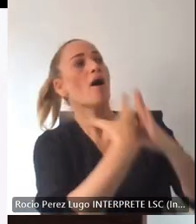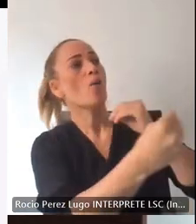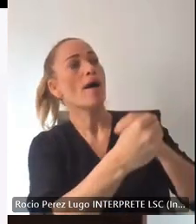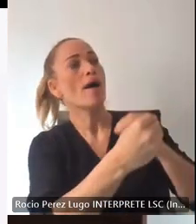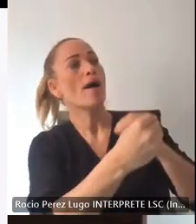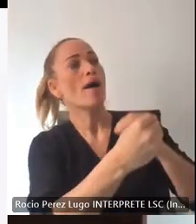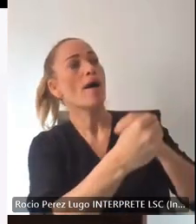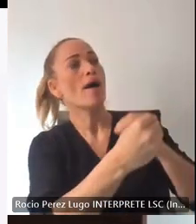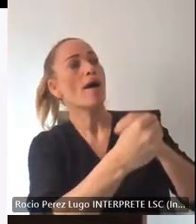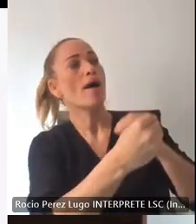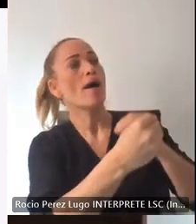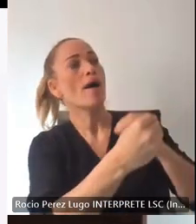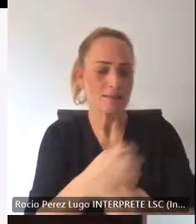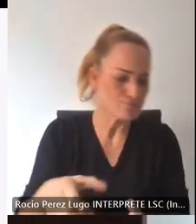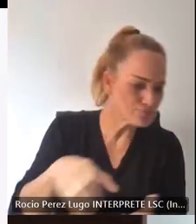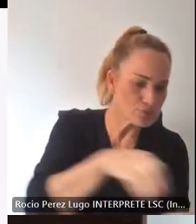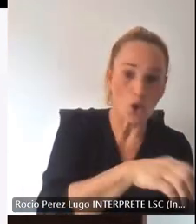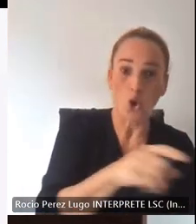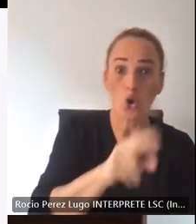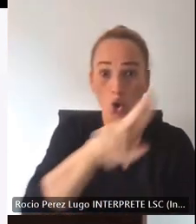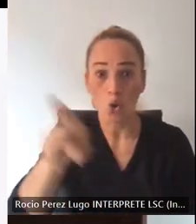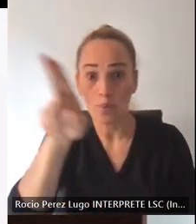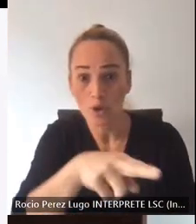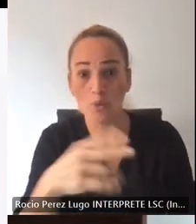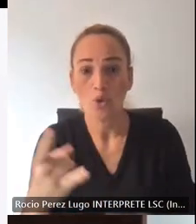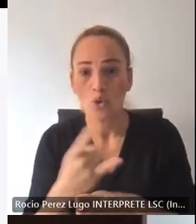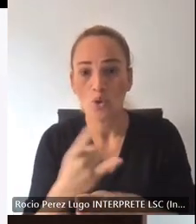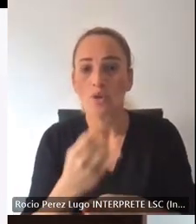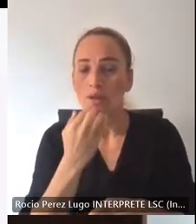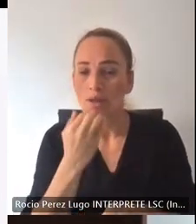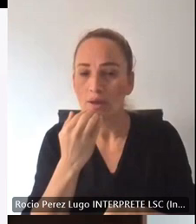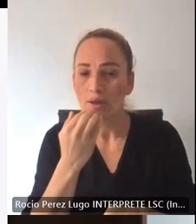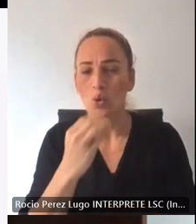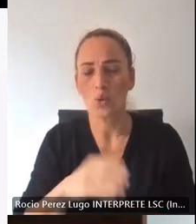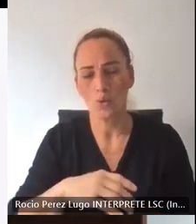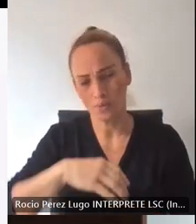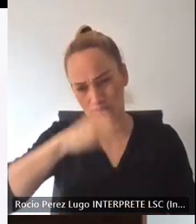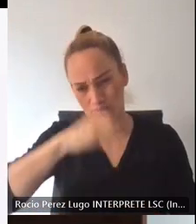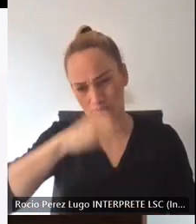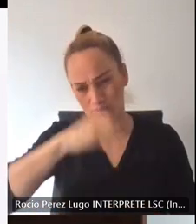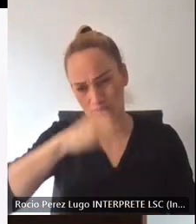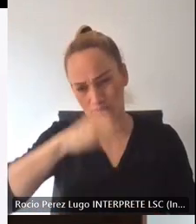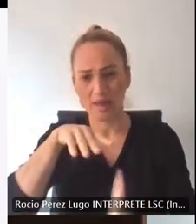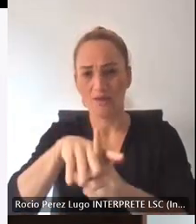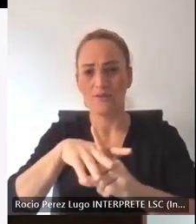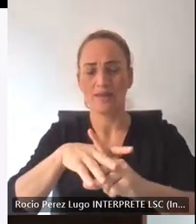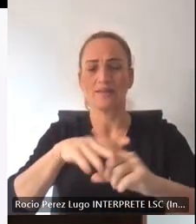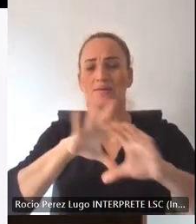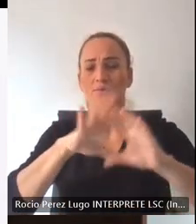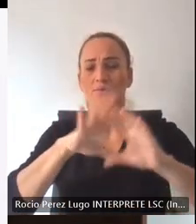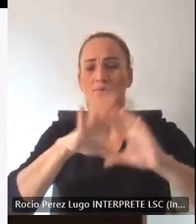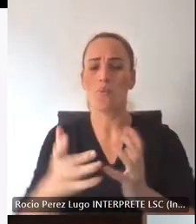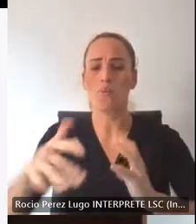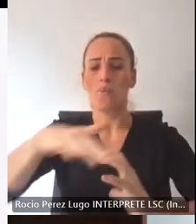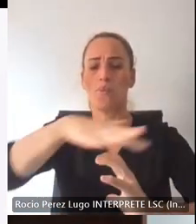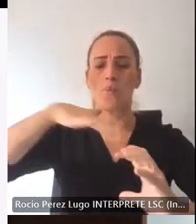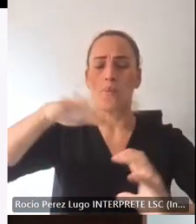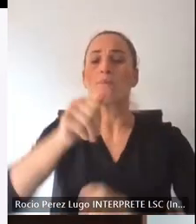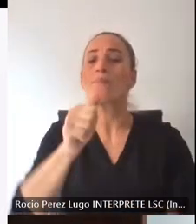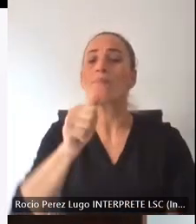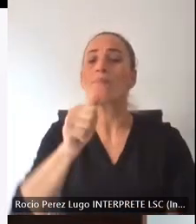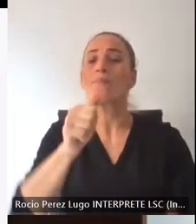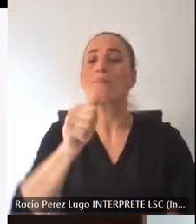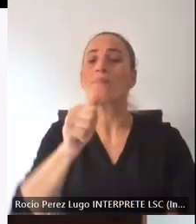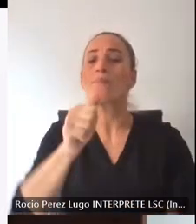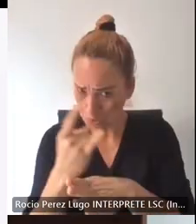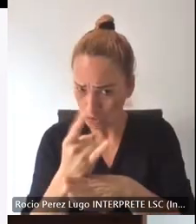está prohibido. Tampoco podemos utilizar los de gas carbónicos o productos que afectan la capa de ozono. Entonces los de agua los podemos utilizar,